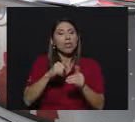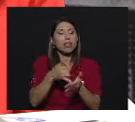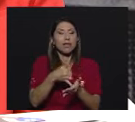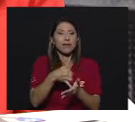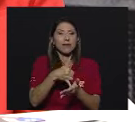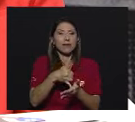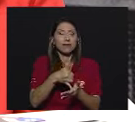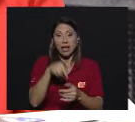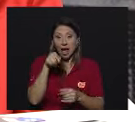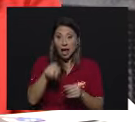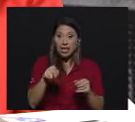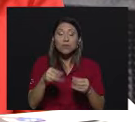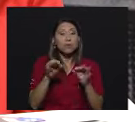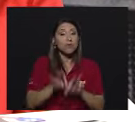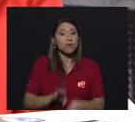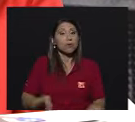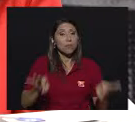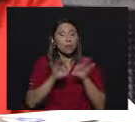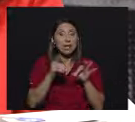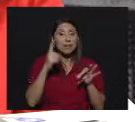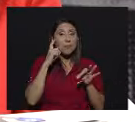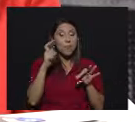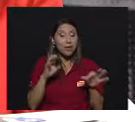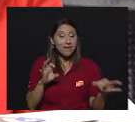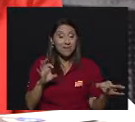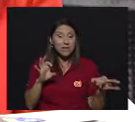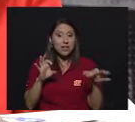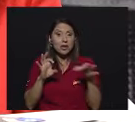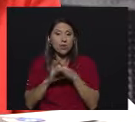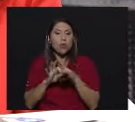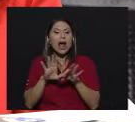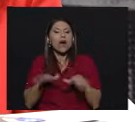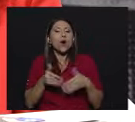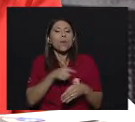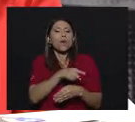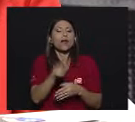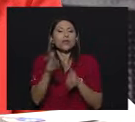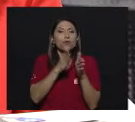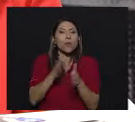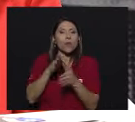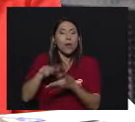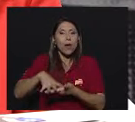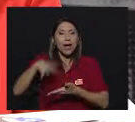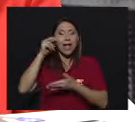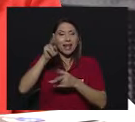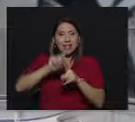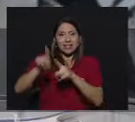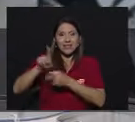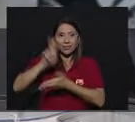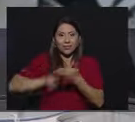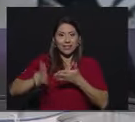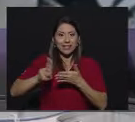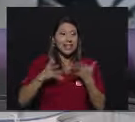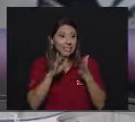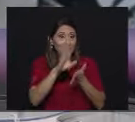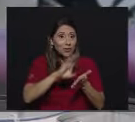tema importante que vincula directamente con el tema de la formación inicial en las universidades. Sí. Y llegamos a secundaria,